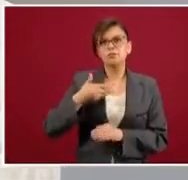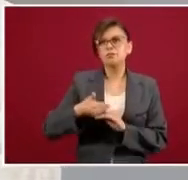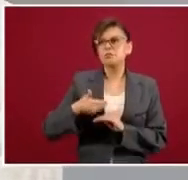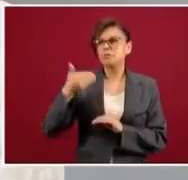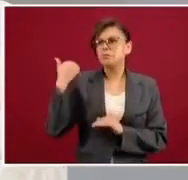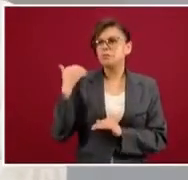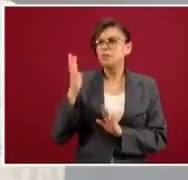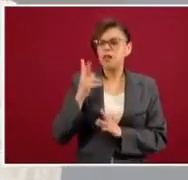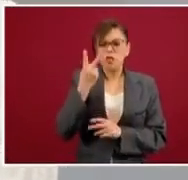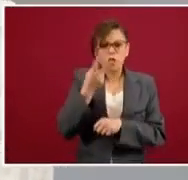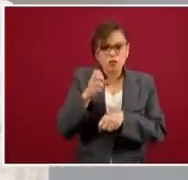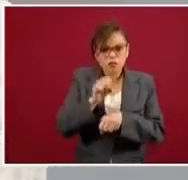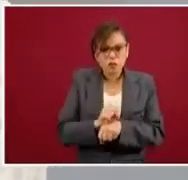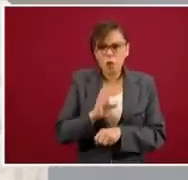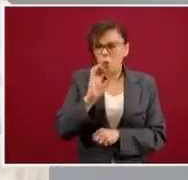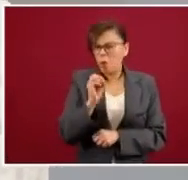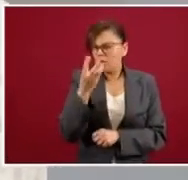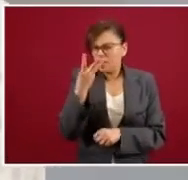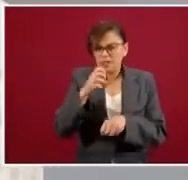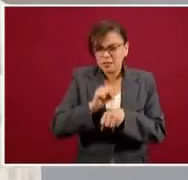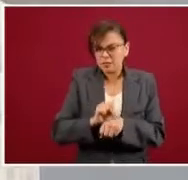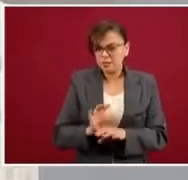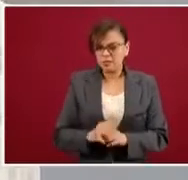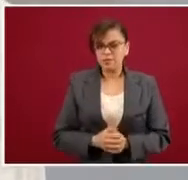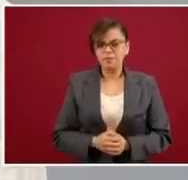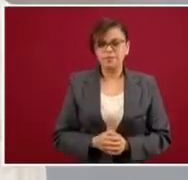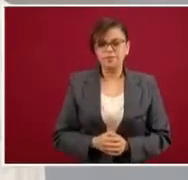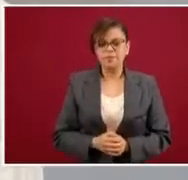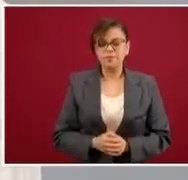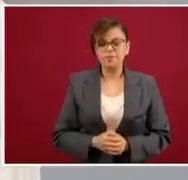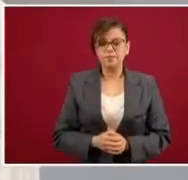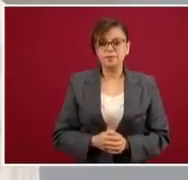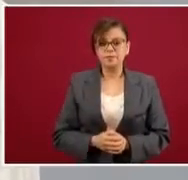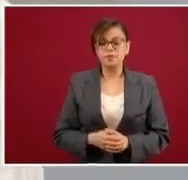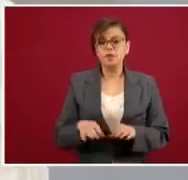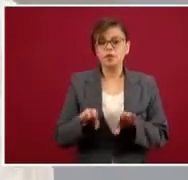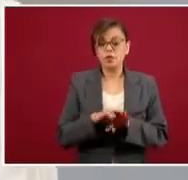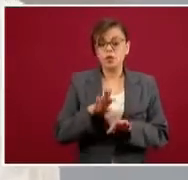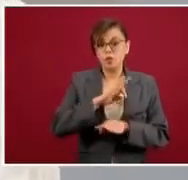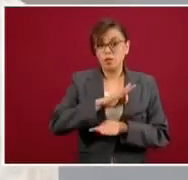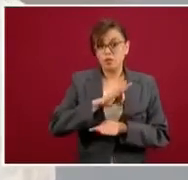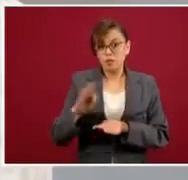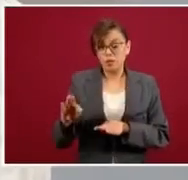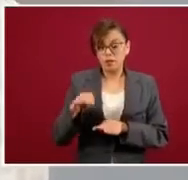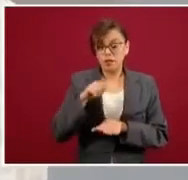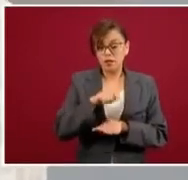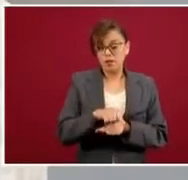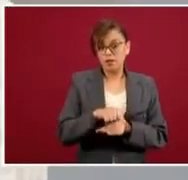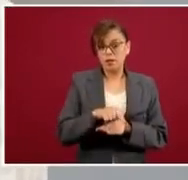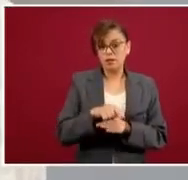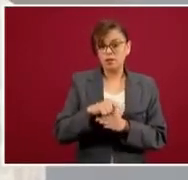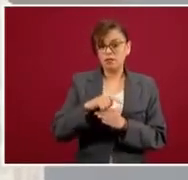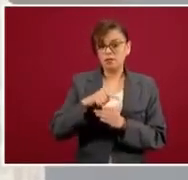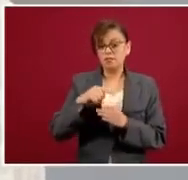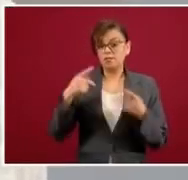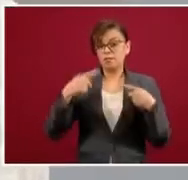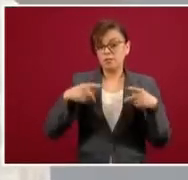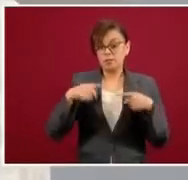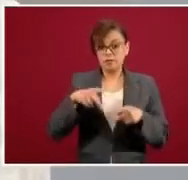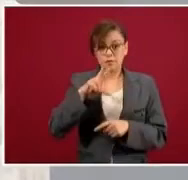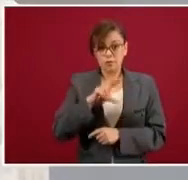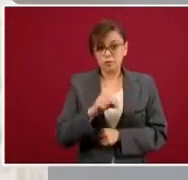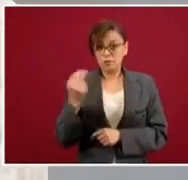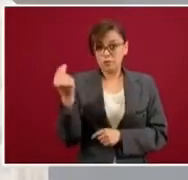casi 3, para reducir la posibilidad de que las personas que no necesitan